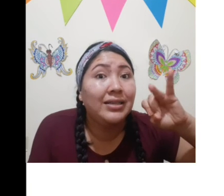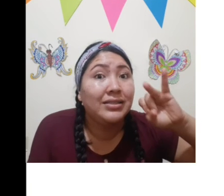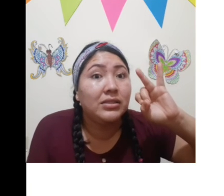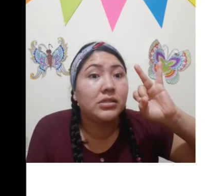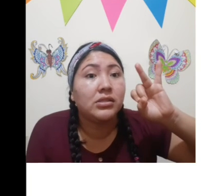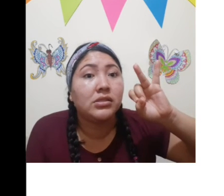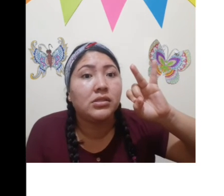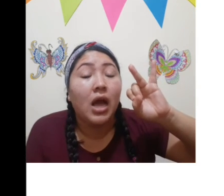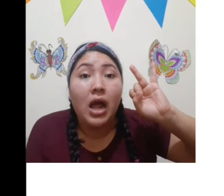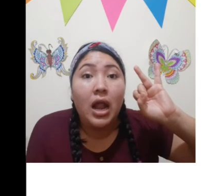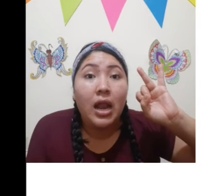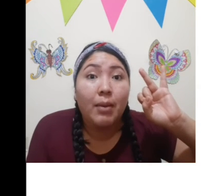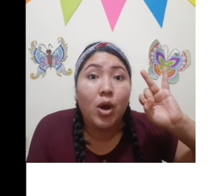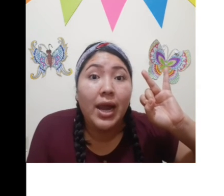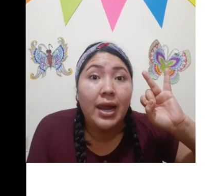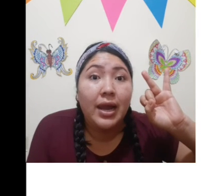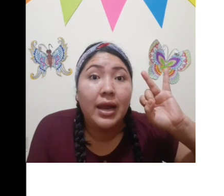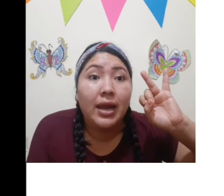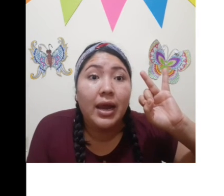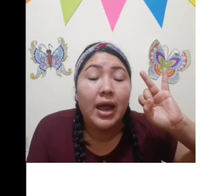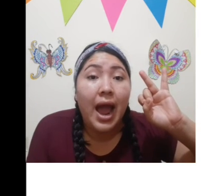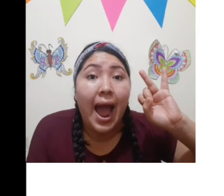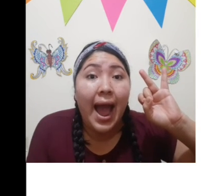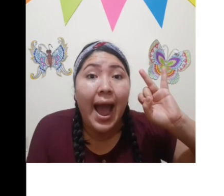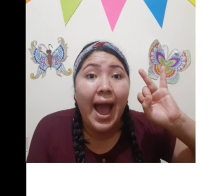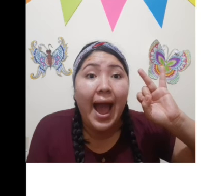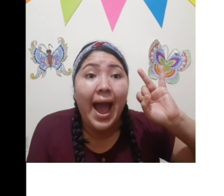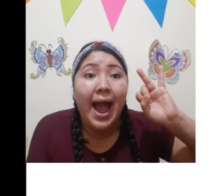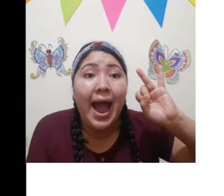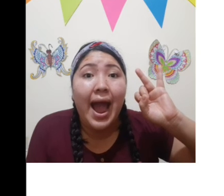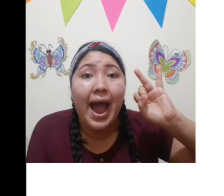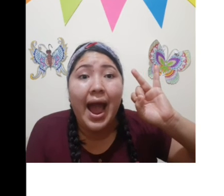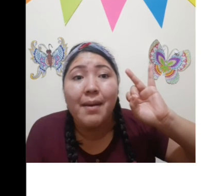vocal la vocal ah